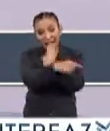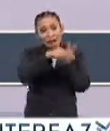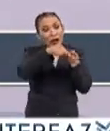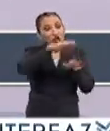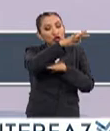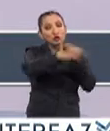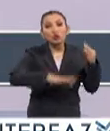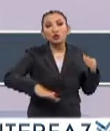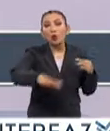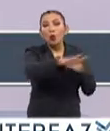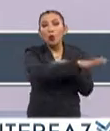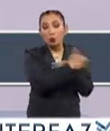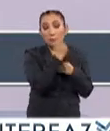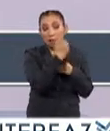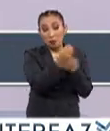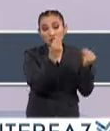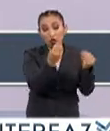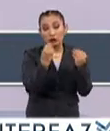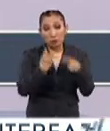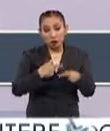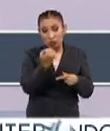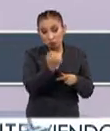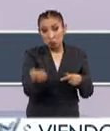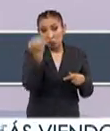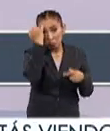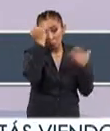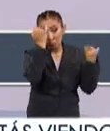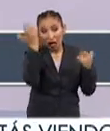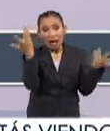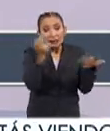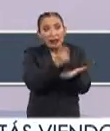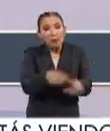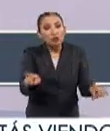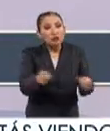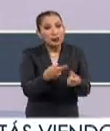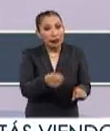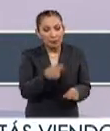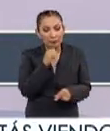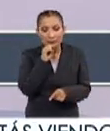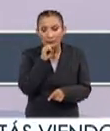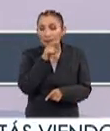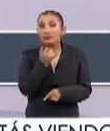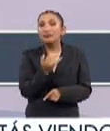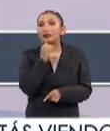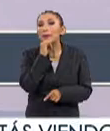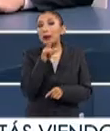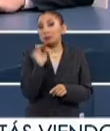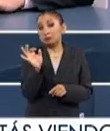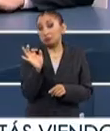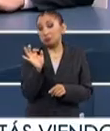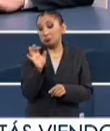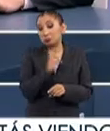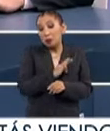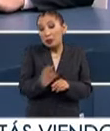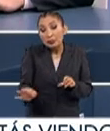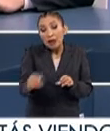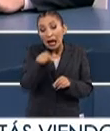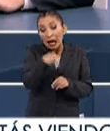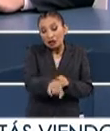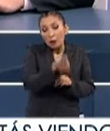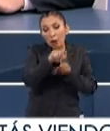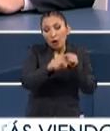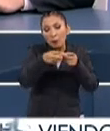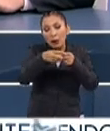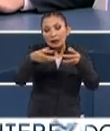a todo una buena cantidad de talento que hay en México y por supuesto con la posibilidad de que esto se